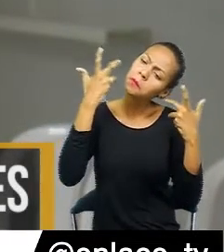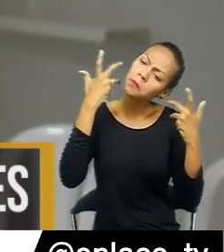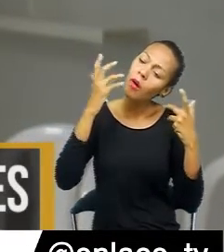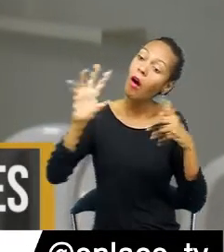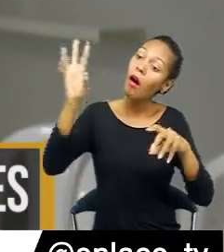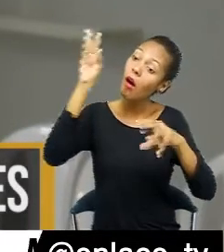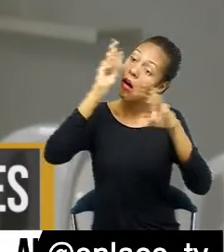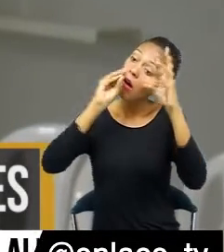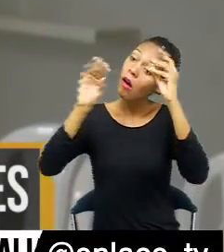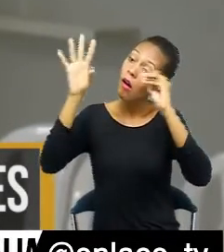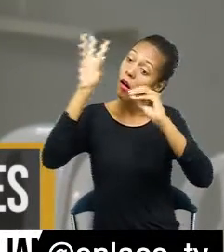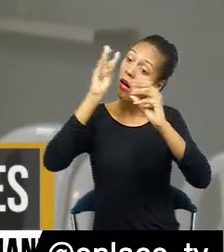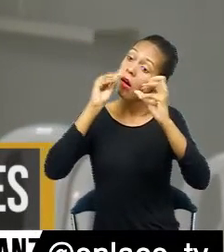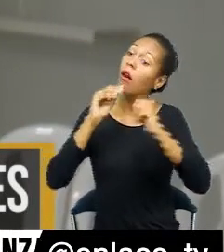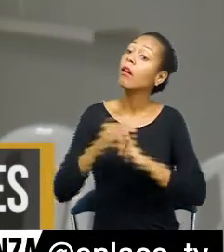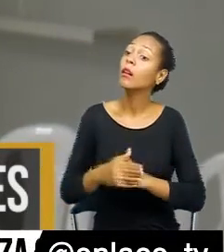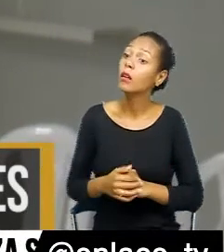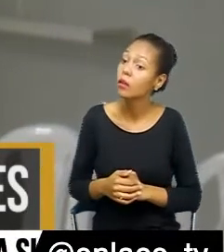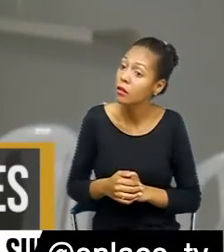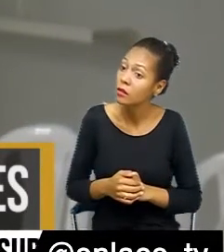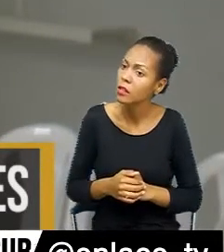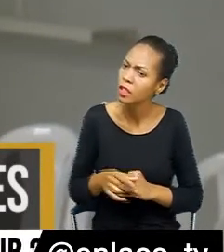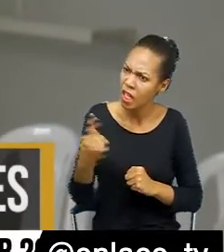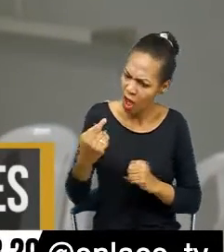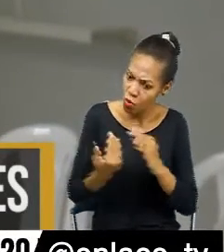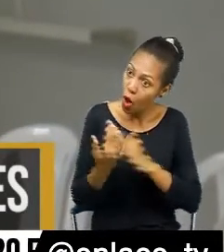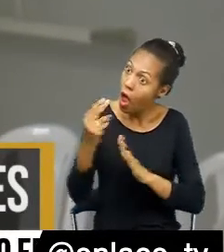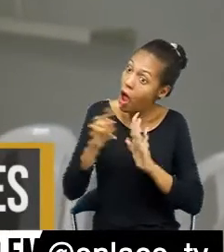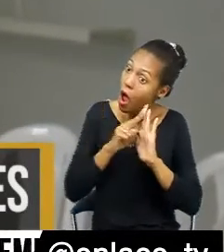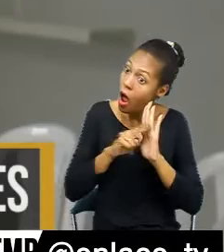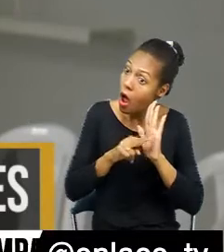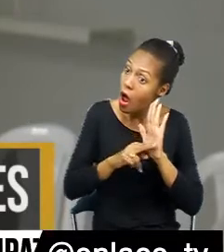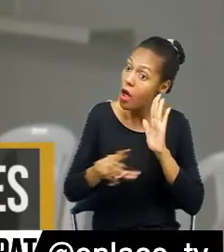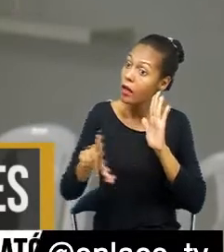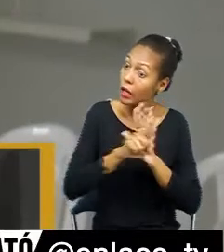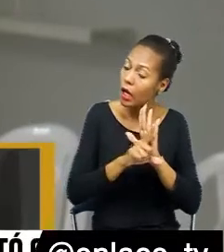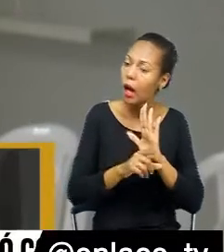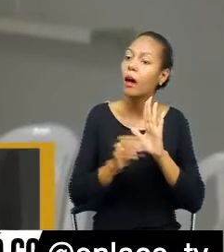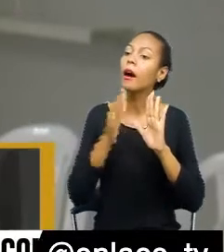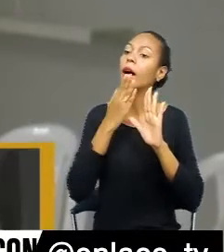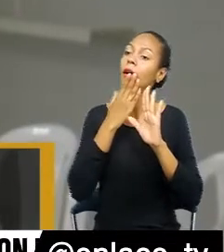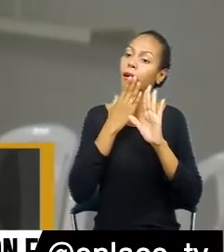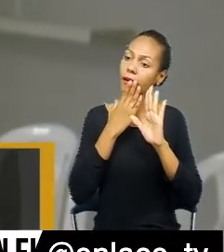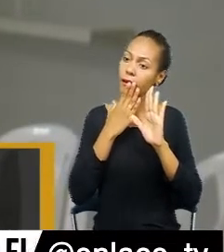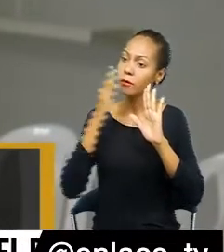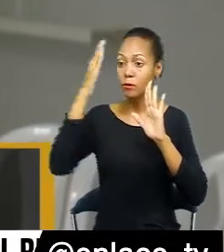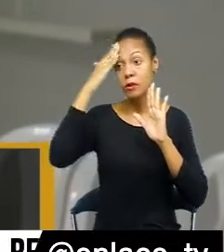capacitar y actualizar a los docentes en las nuevas normas, en lo que es seguridad y salud en el trabajo,